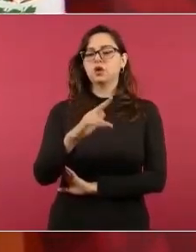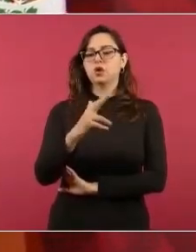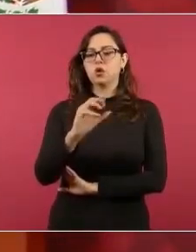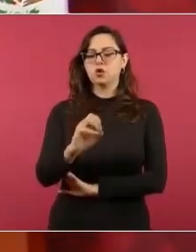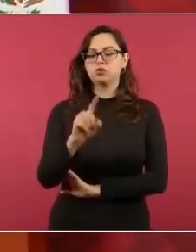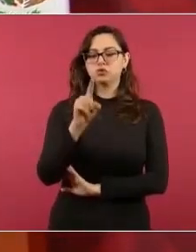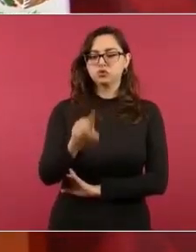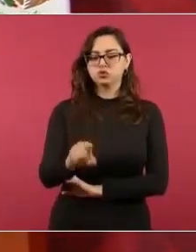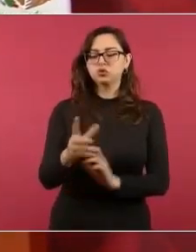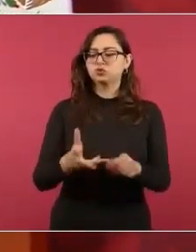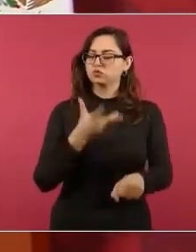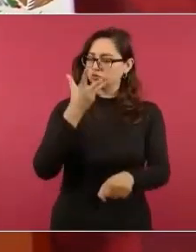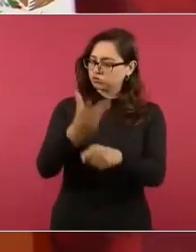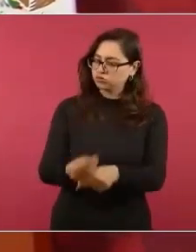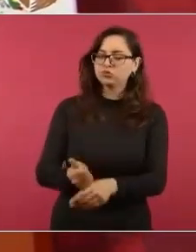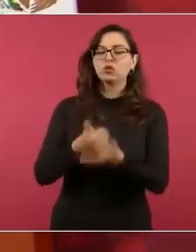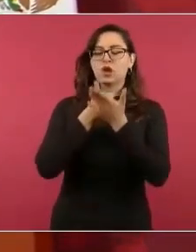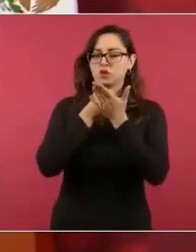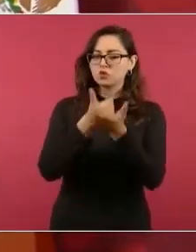Nada más pasta de concho